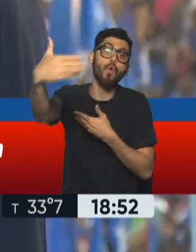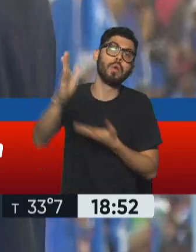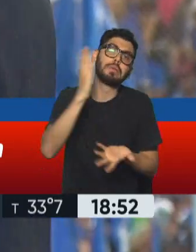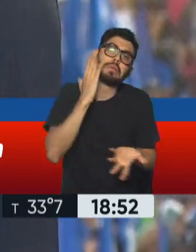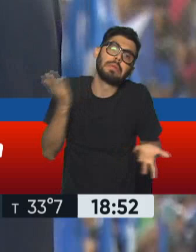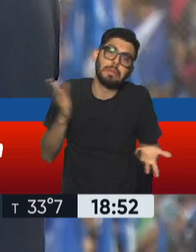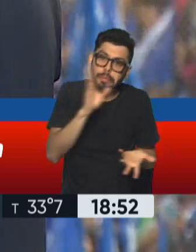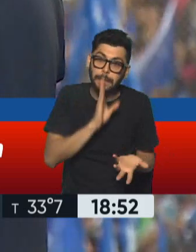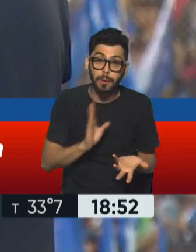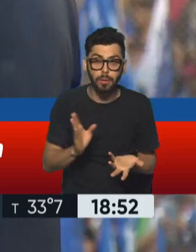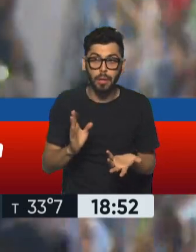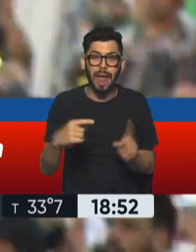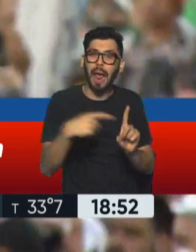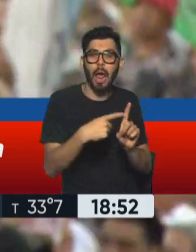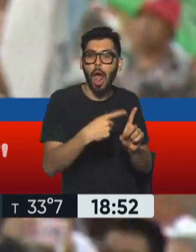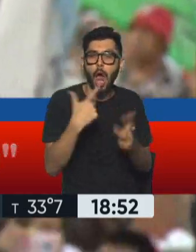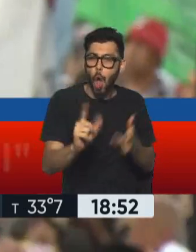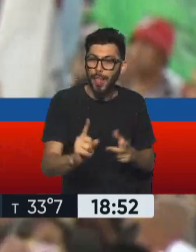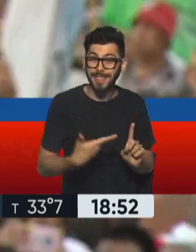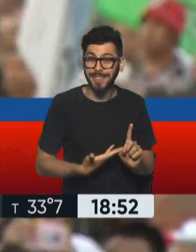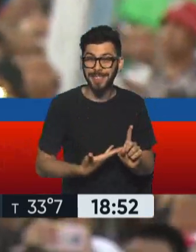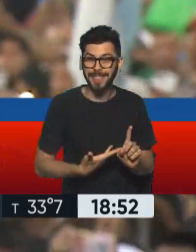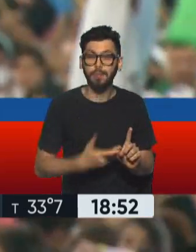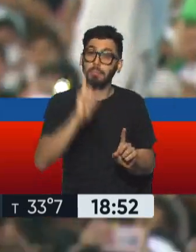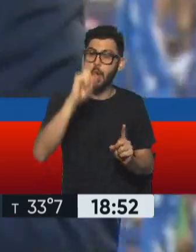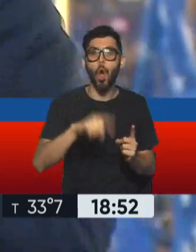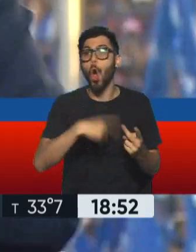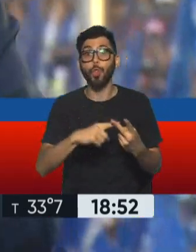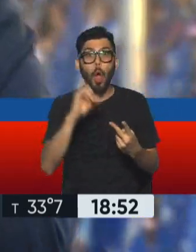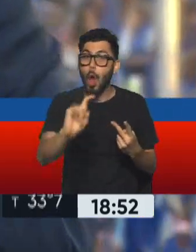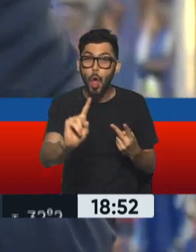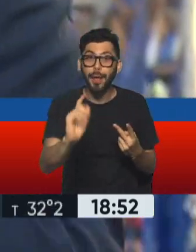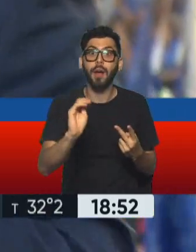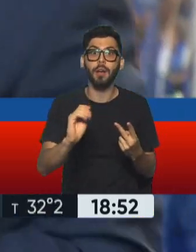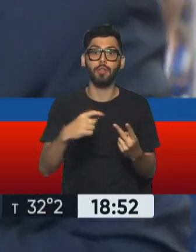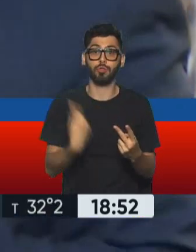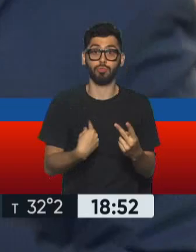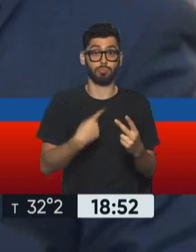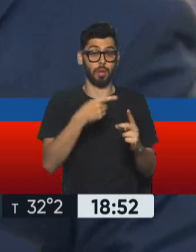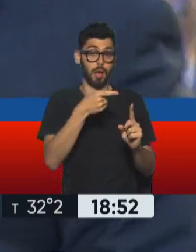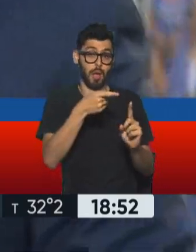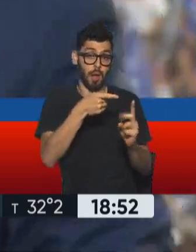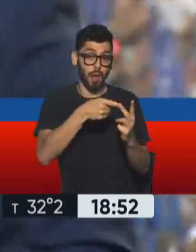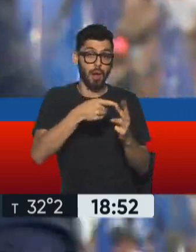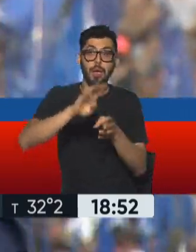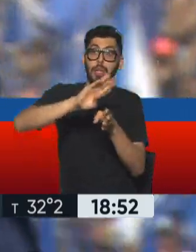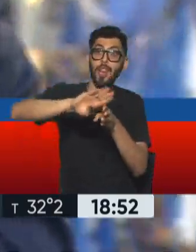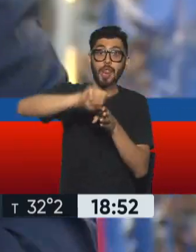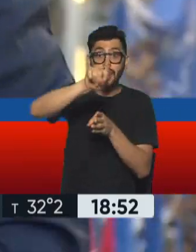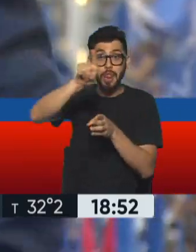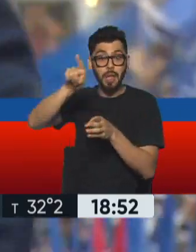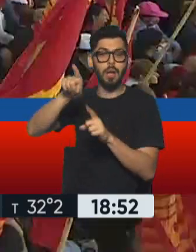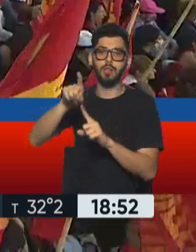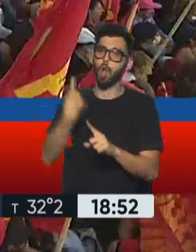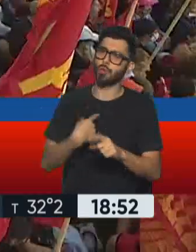ellos. Eso no lo cuentan. Tampoco cuentan que nos pusimos firmes frente a esos acreedores